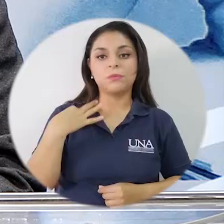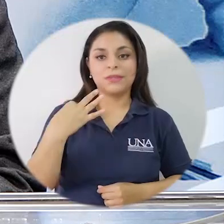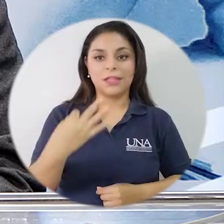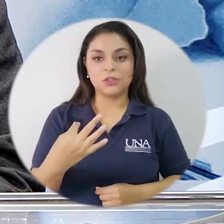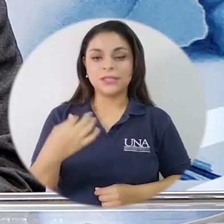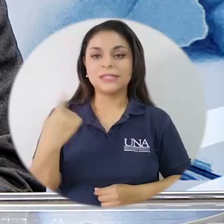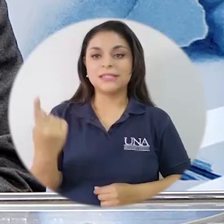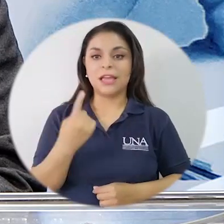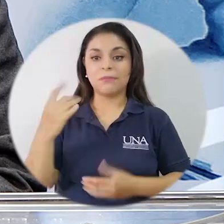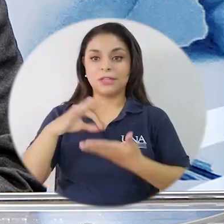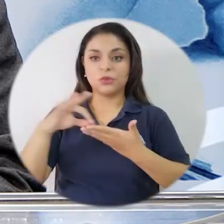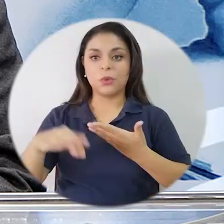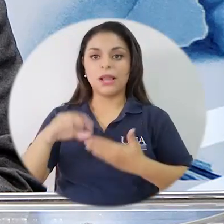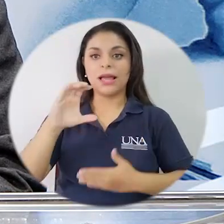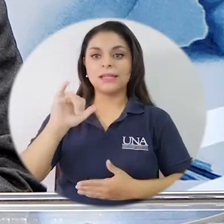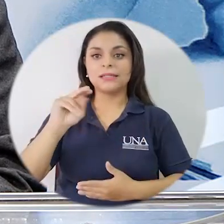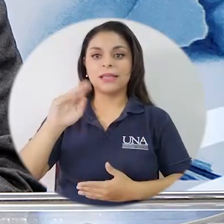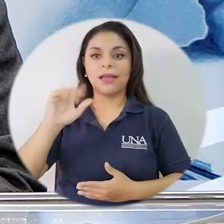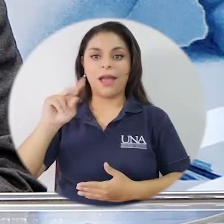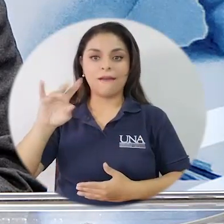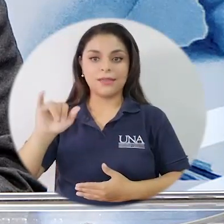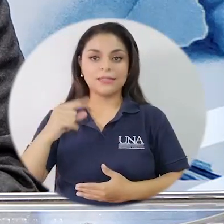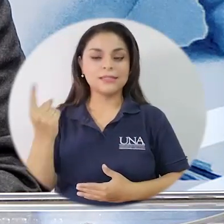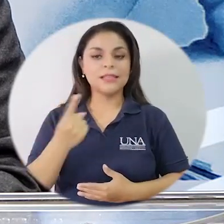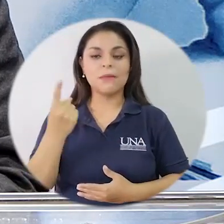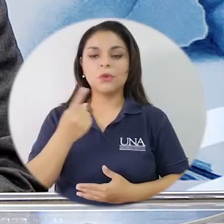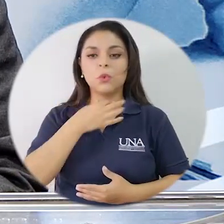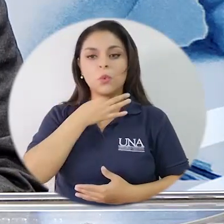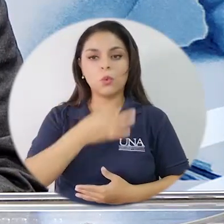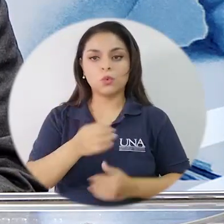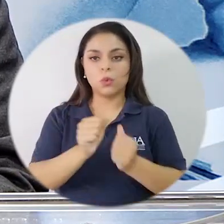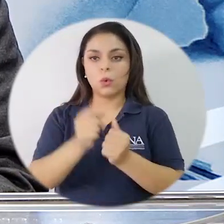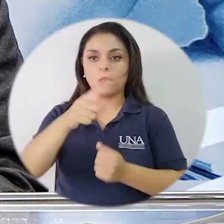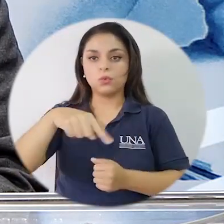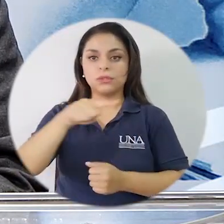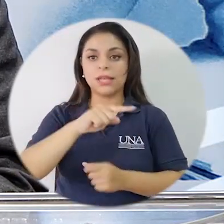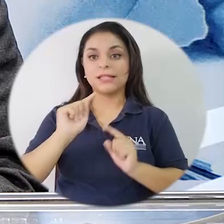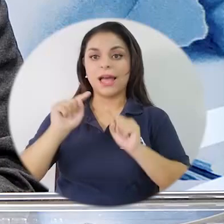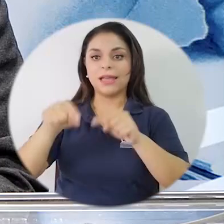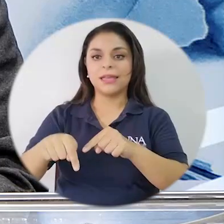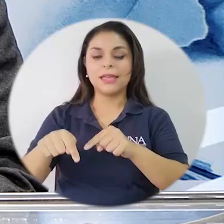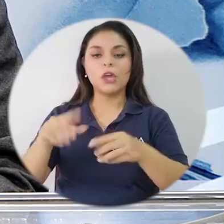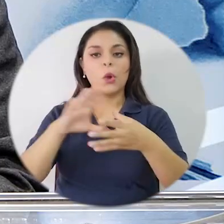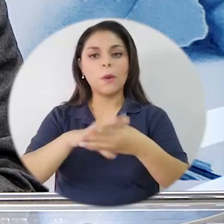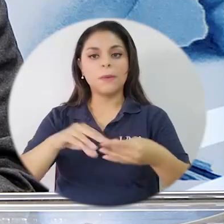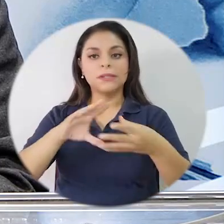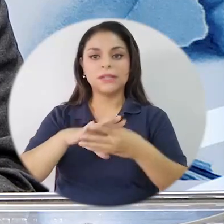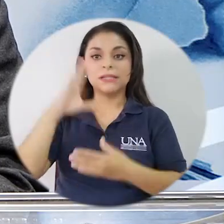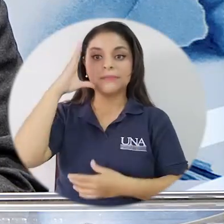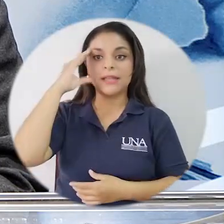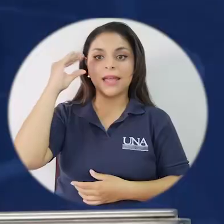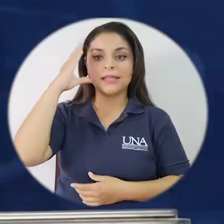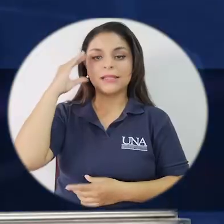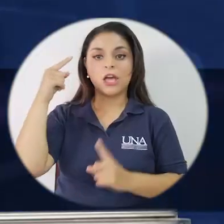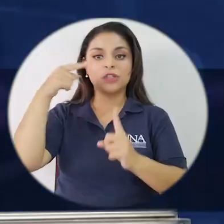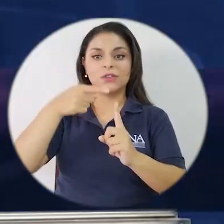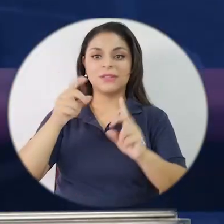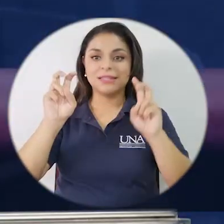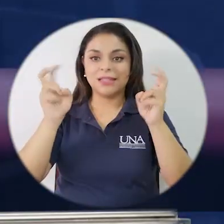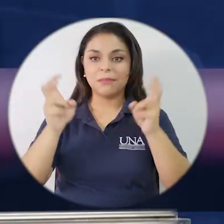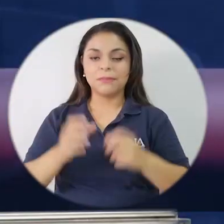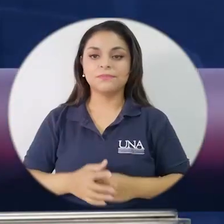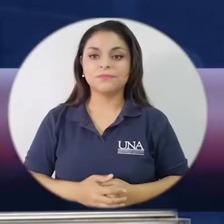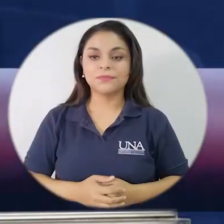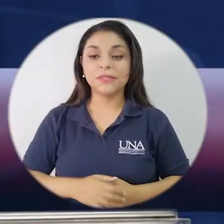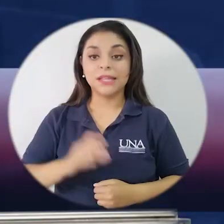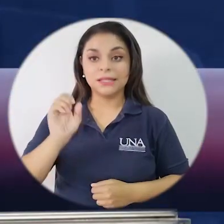Movimiento Humano, es un placer siempre poder estar con ustedes acá y compartir un poquito la experiencia que hemos tenido en este tema. Sí, como